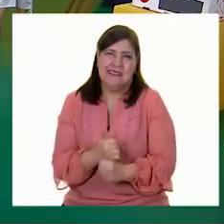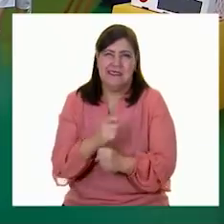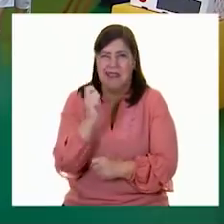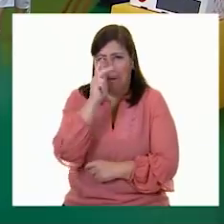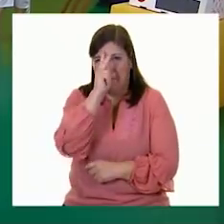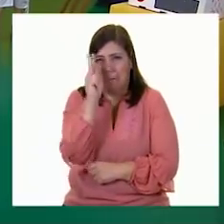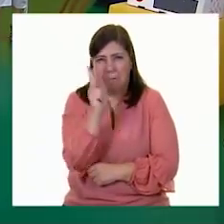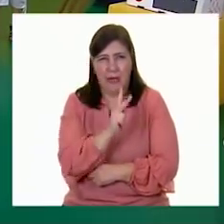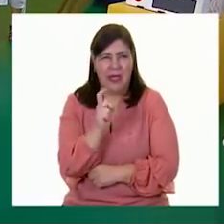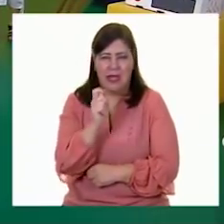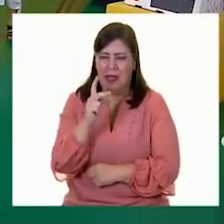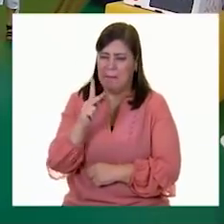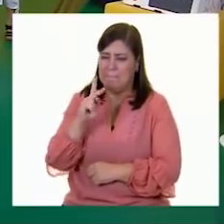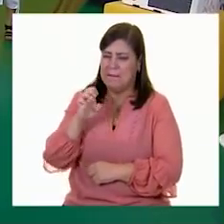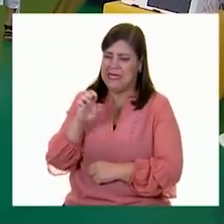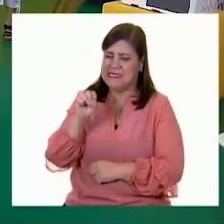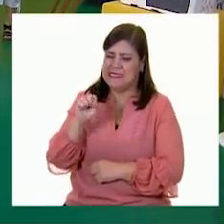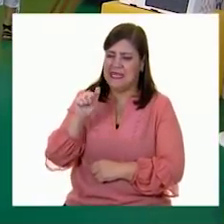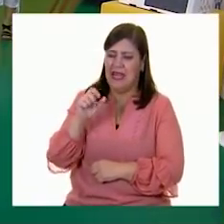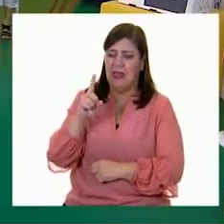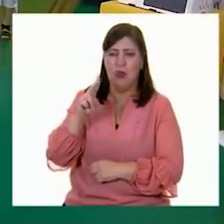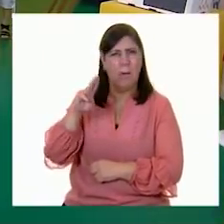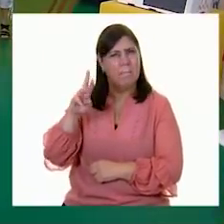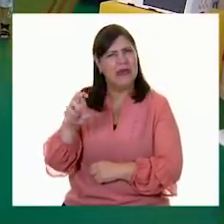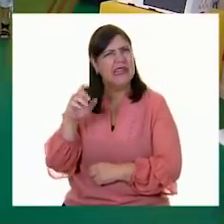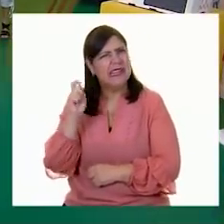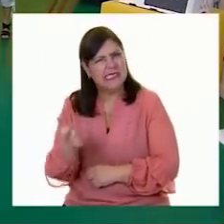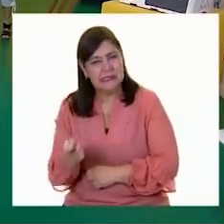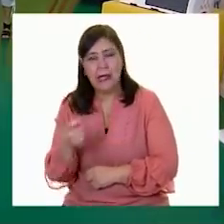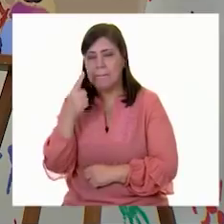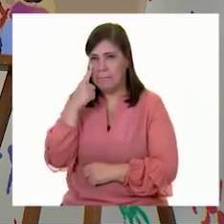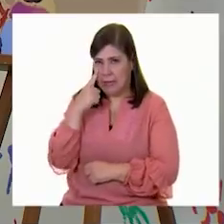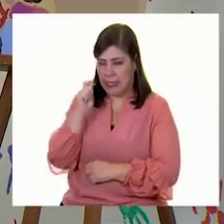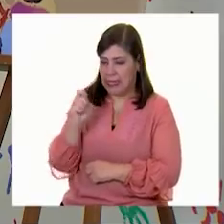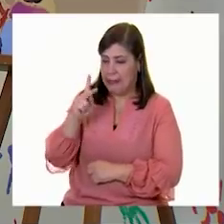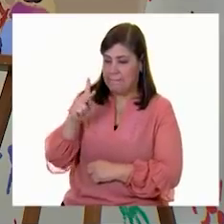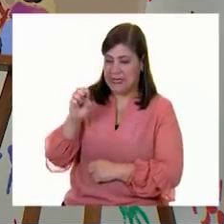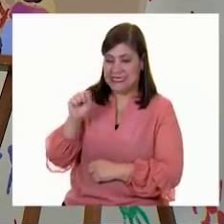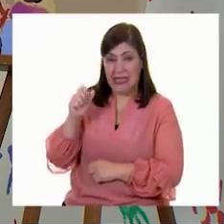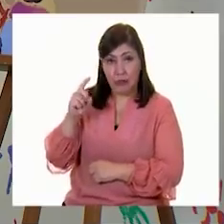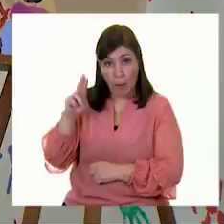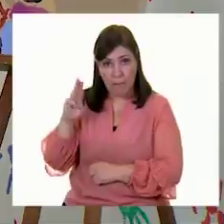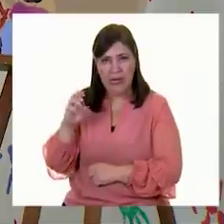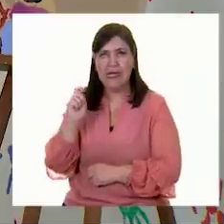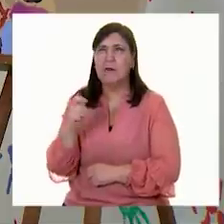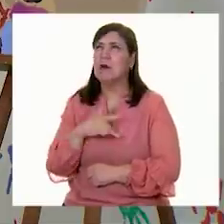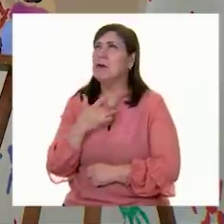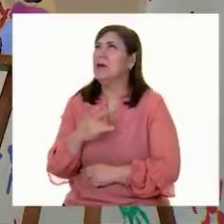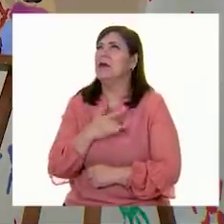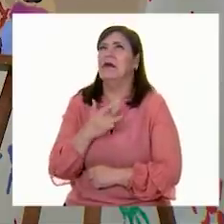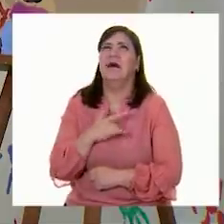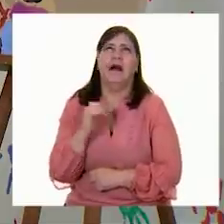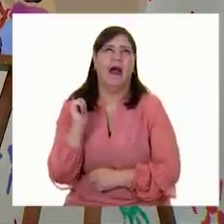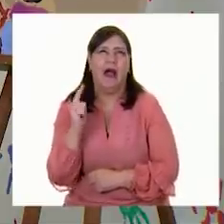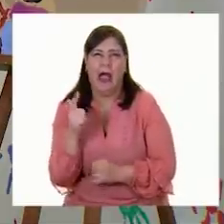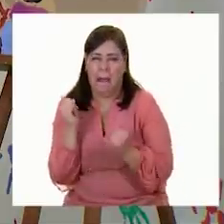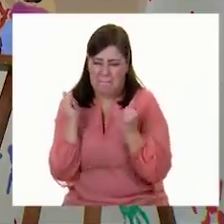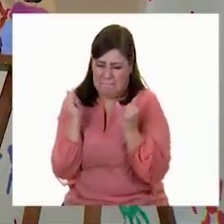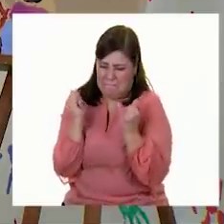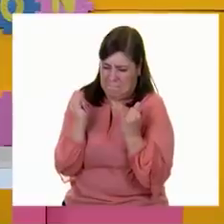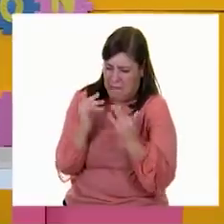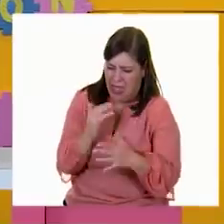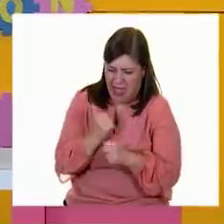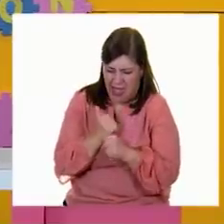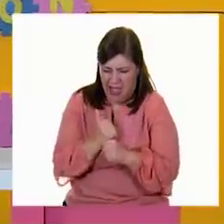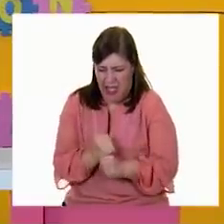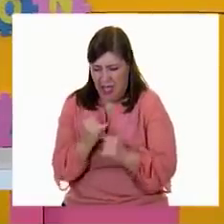pesadumbre. ¿Alguien sabe qué es eso? Sí, la pesadumbre es una sensación de algo que es pesado. Es